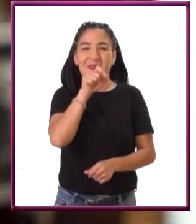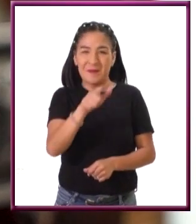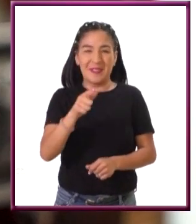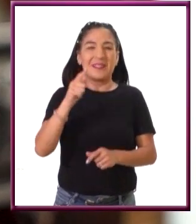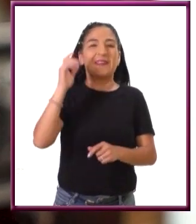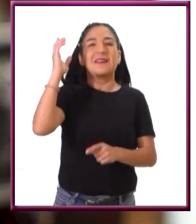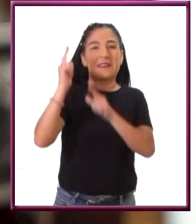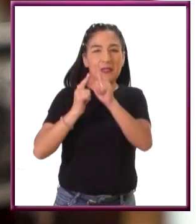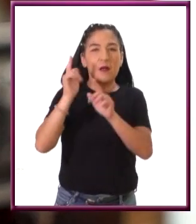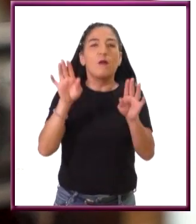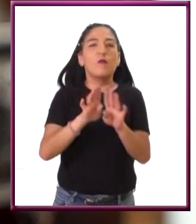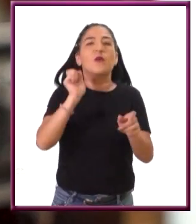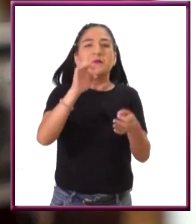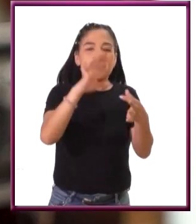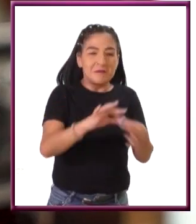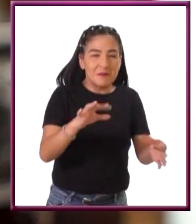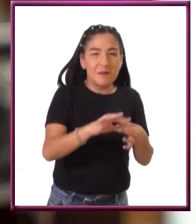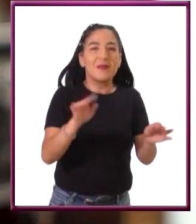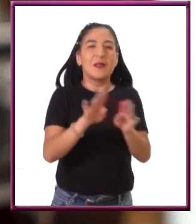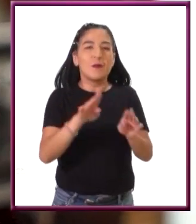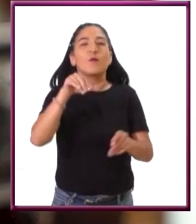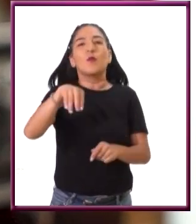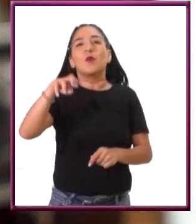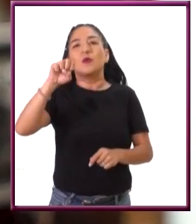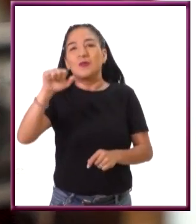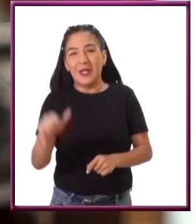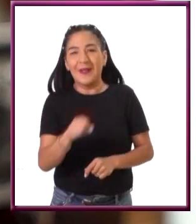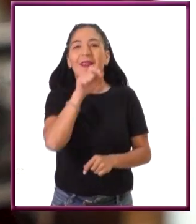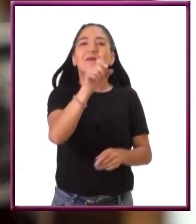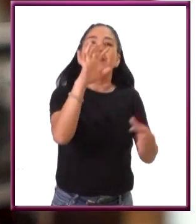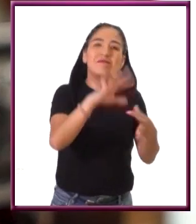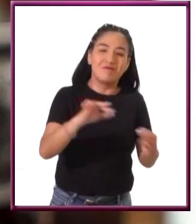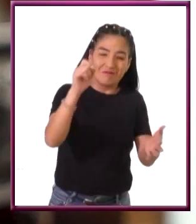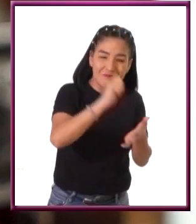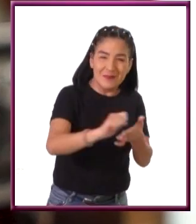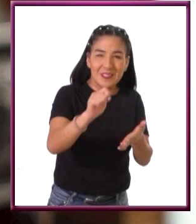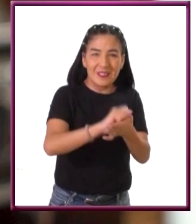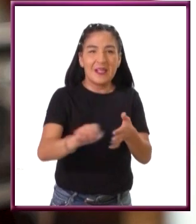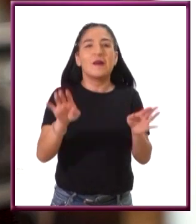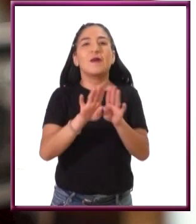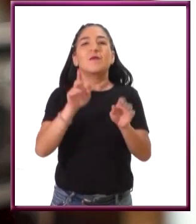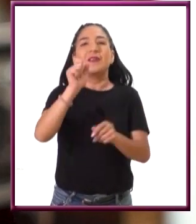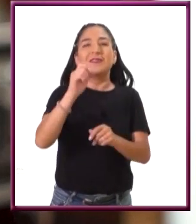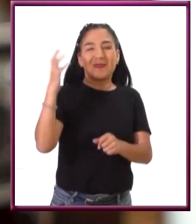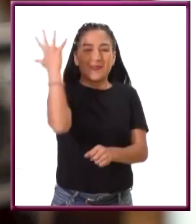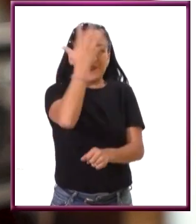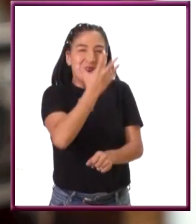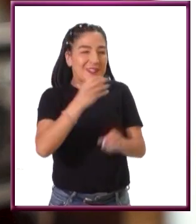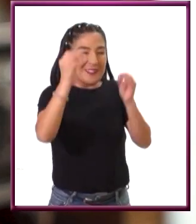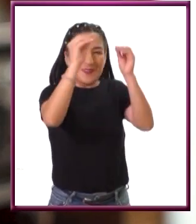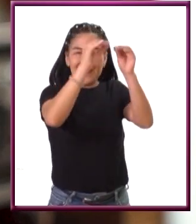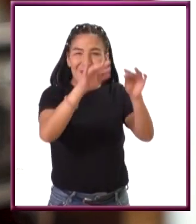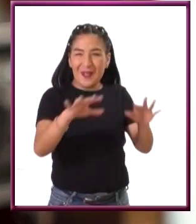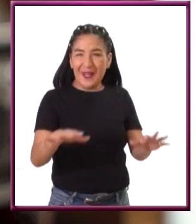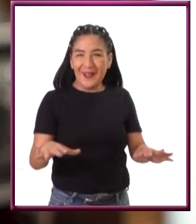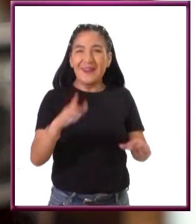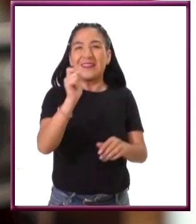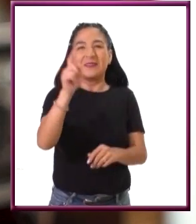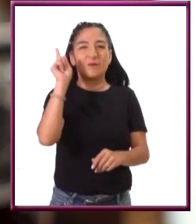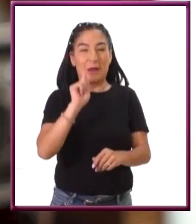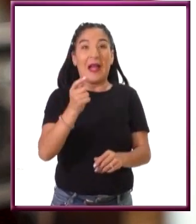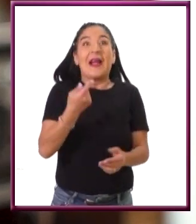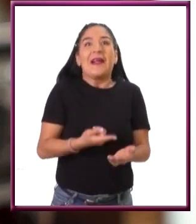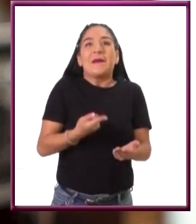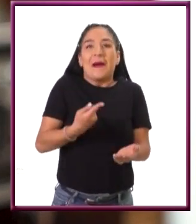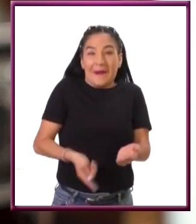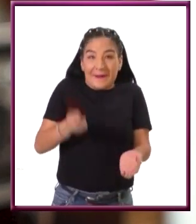las musas, y para él la musa era como, por una parte era esta divinidad, pero es como una especie